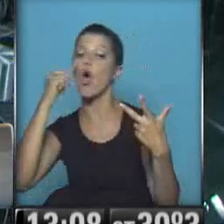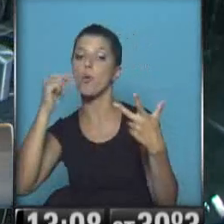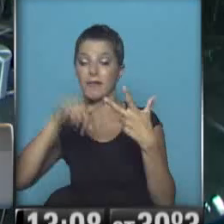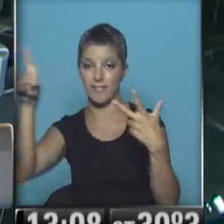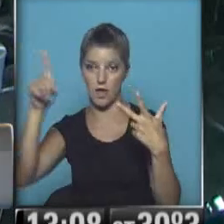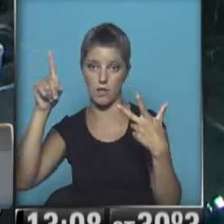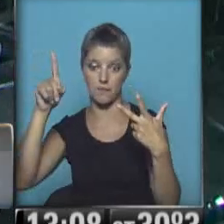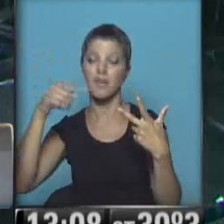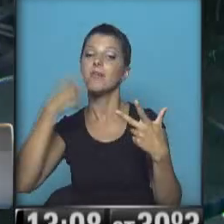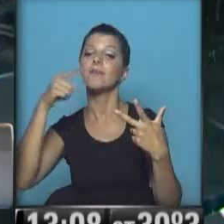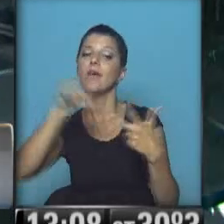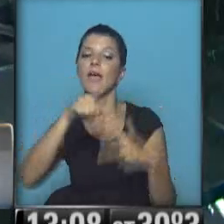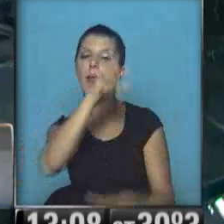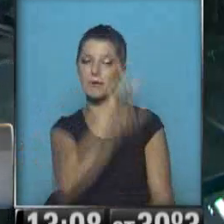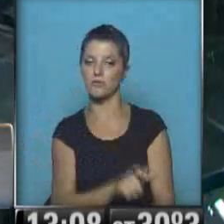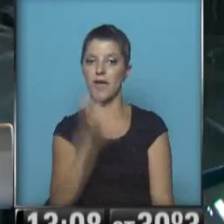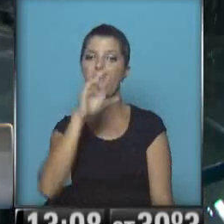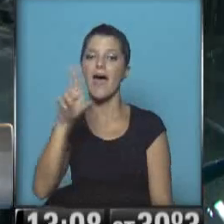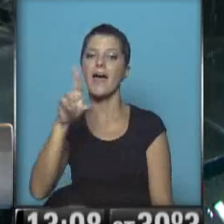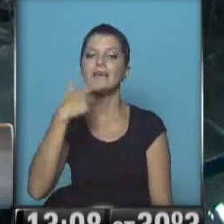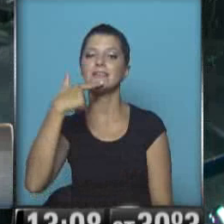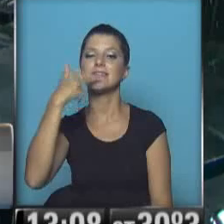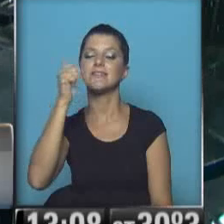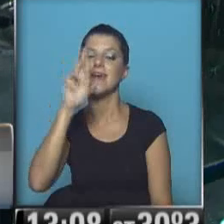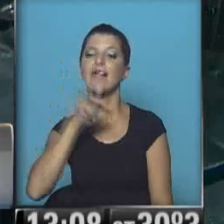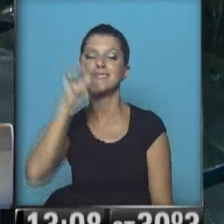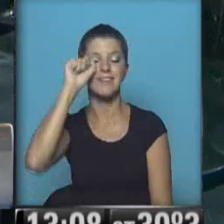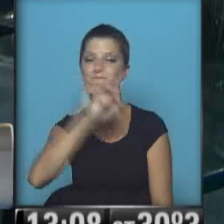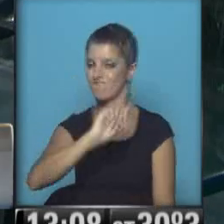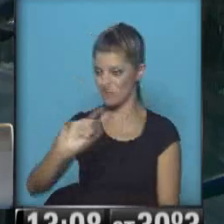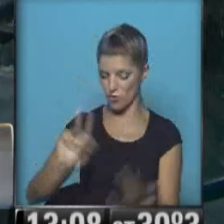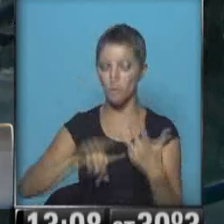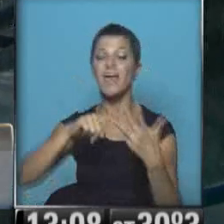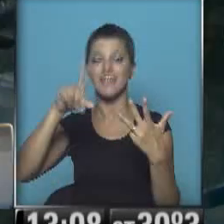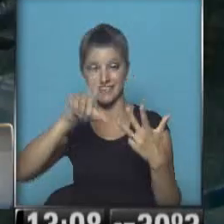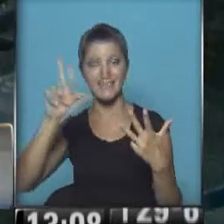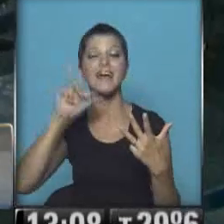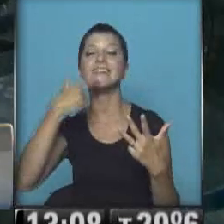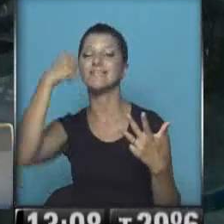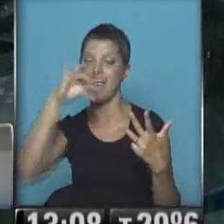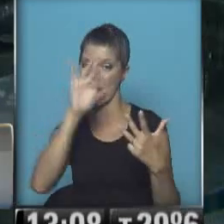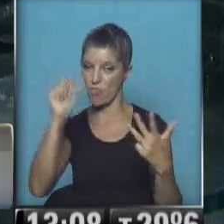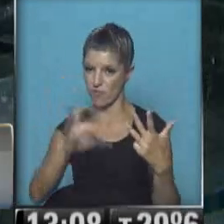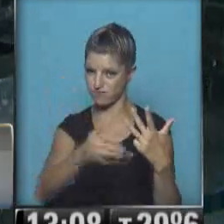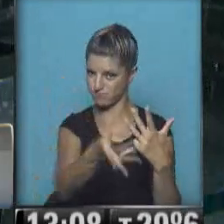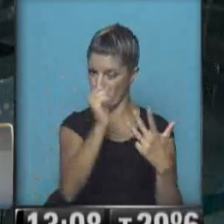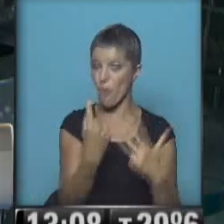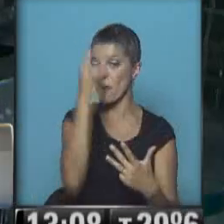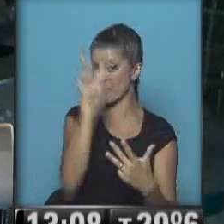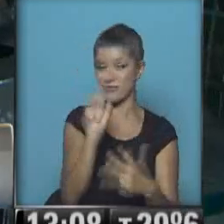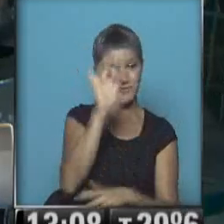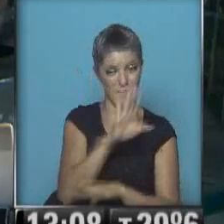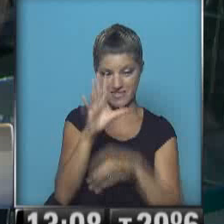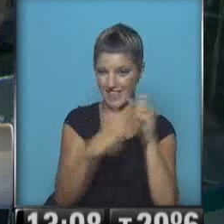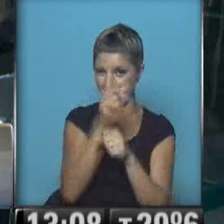nuestro personaje es Sartre. No es Sartre. Y Lisandro de Capital acierta con la incógnita. Atención, hasta ahora una sola persona. Vale decir